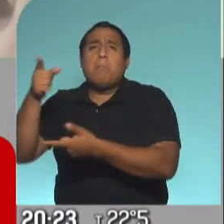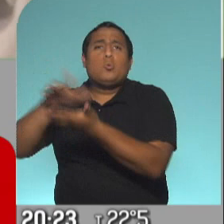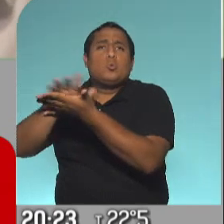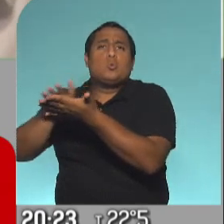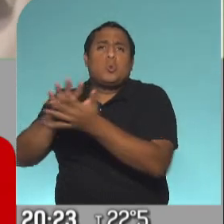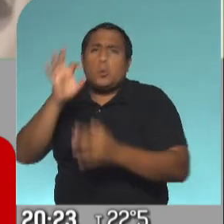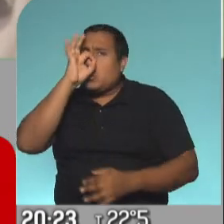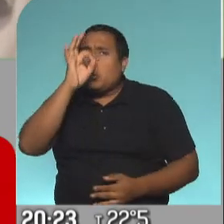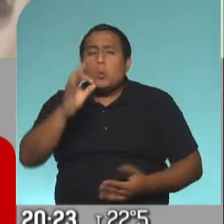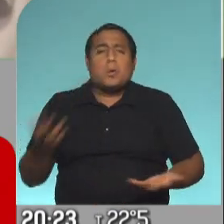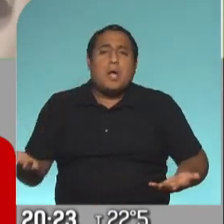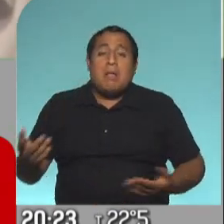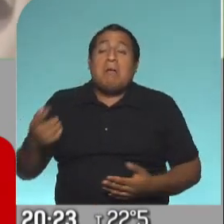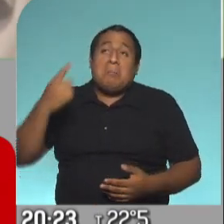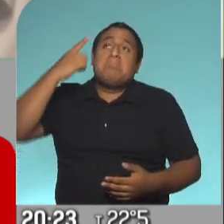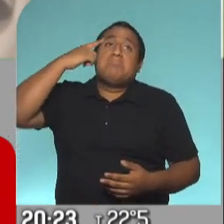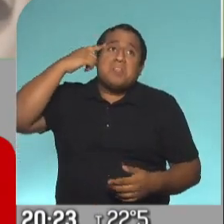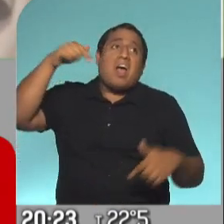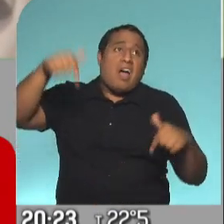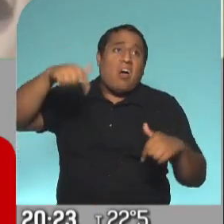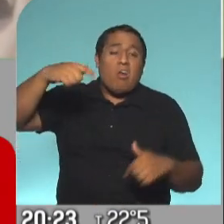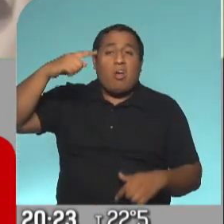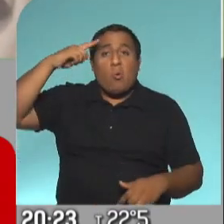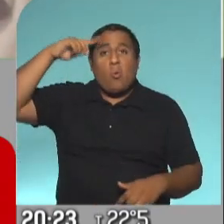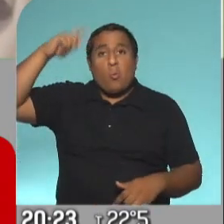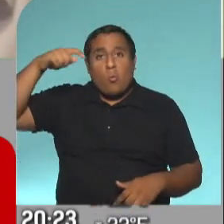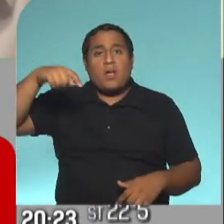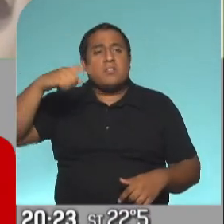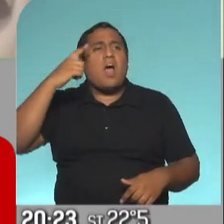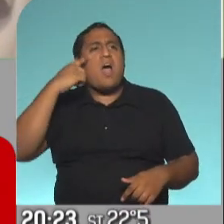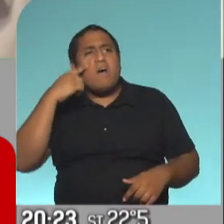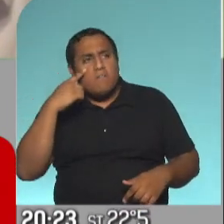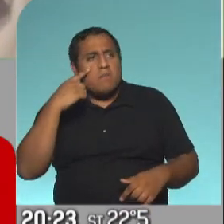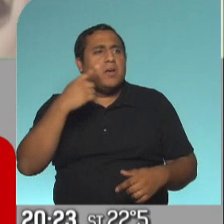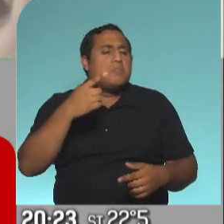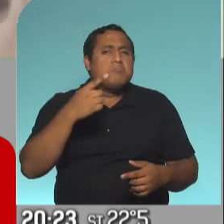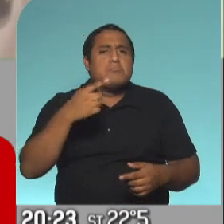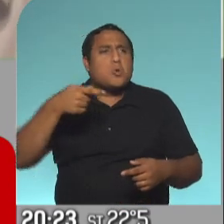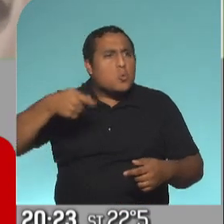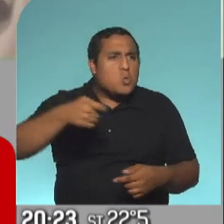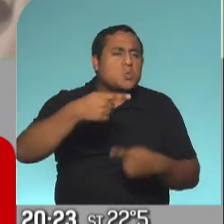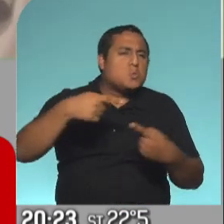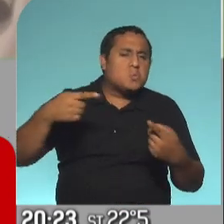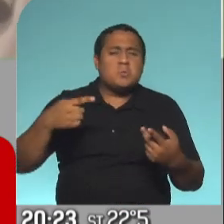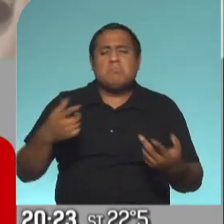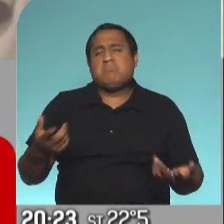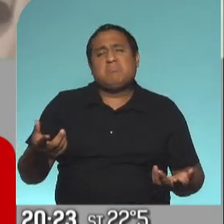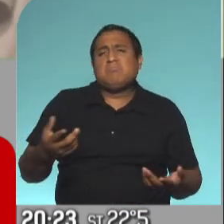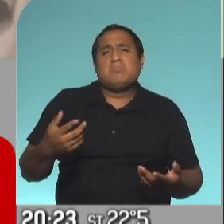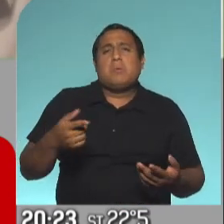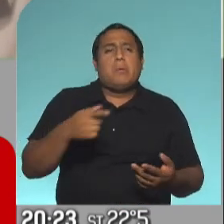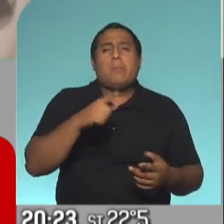tampoco esperábamos un resultado judicial en breve, sino que esto se Ujú. dilata, tiene muchas chicanas de todo